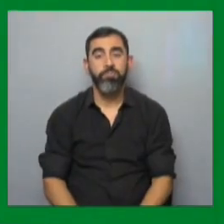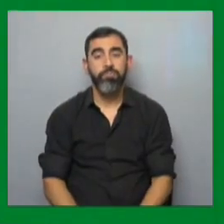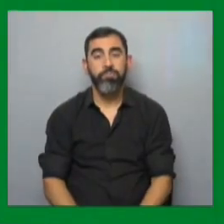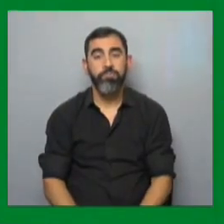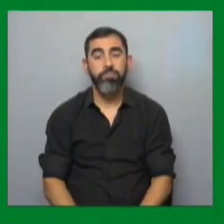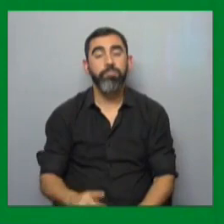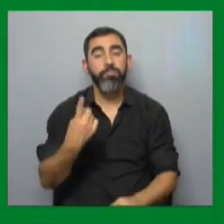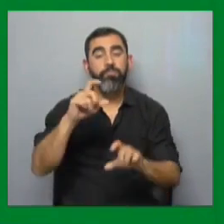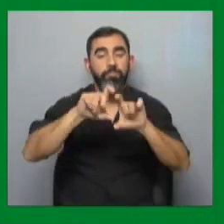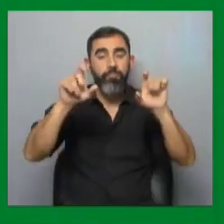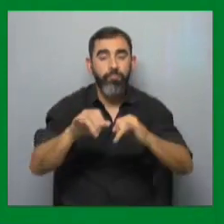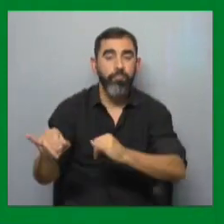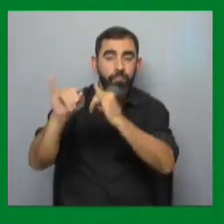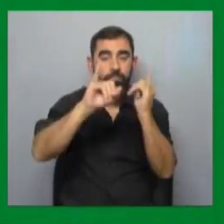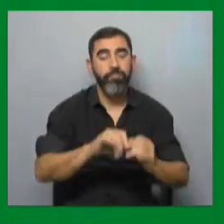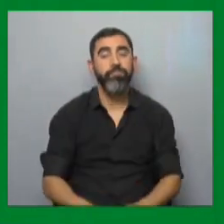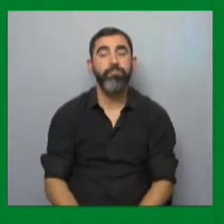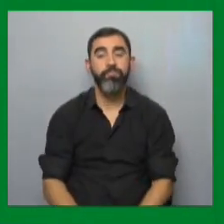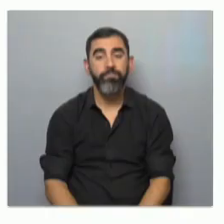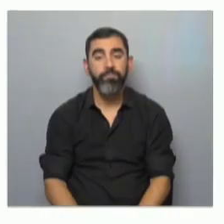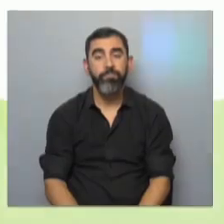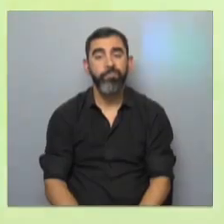Ya vemos los principales titulares.